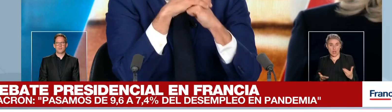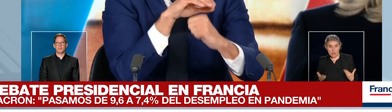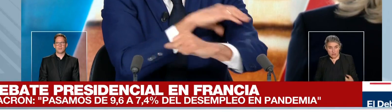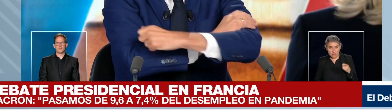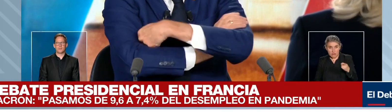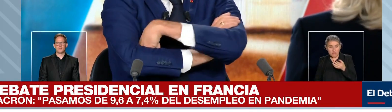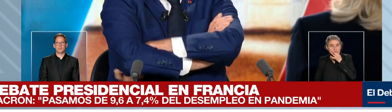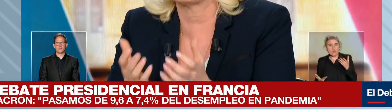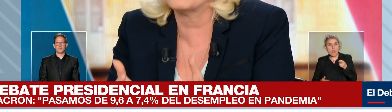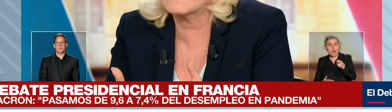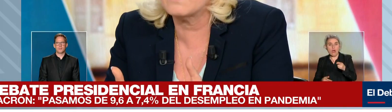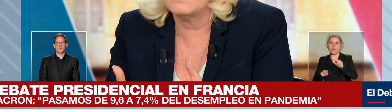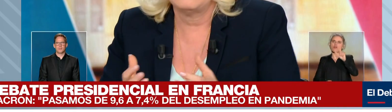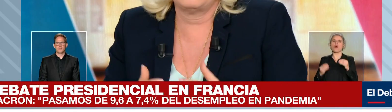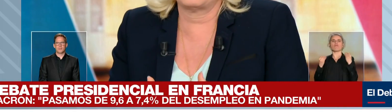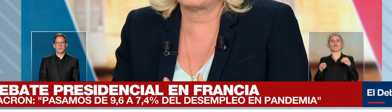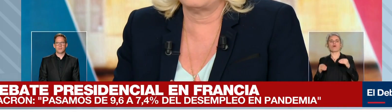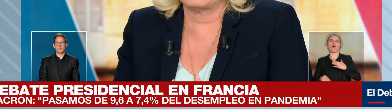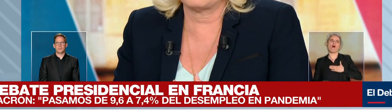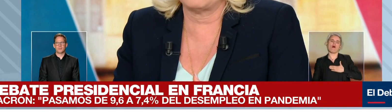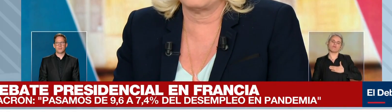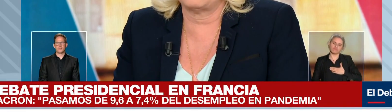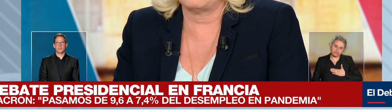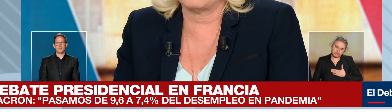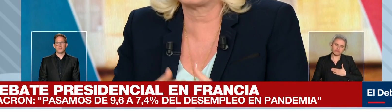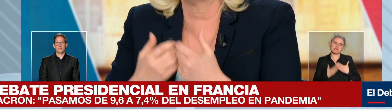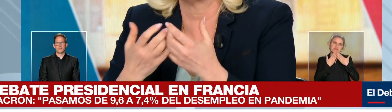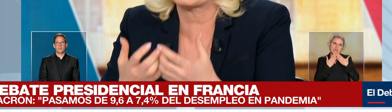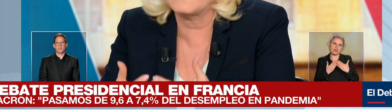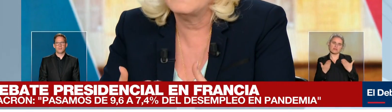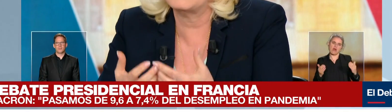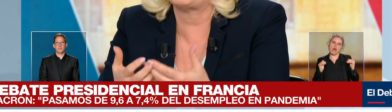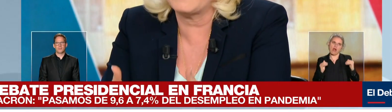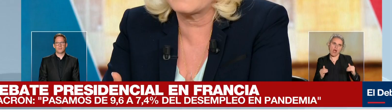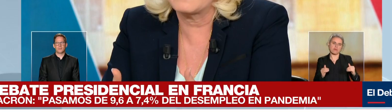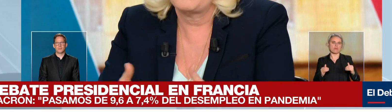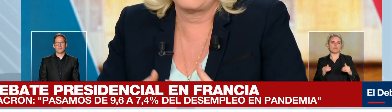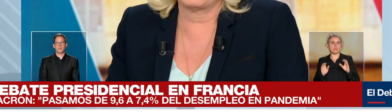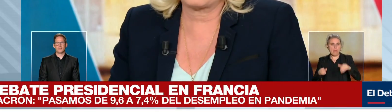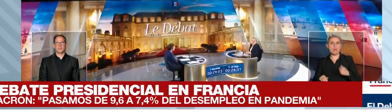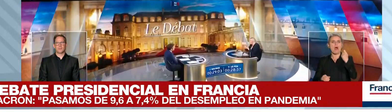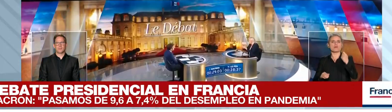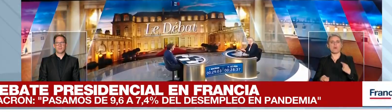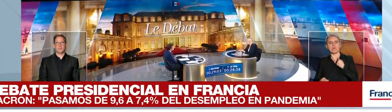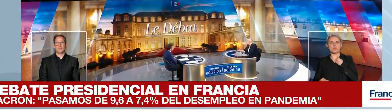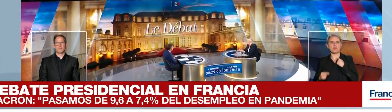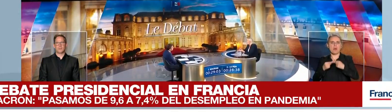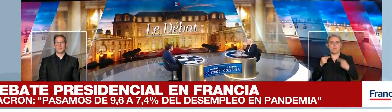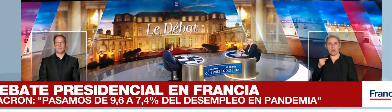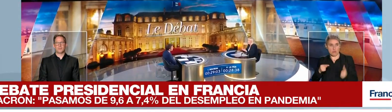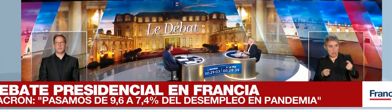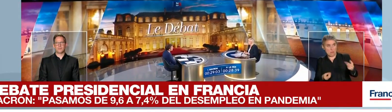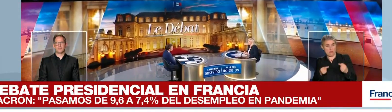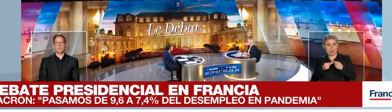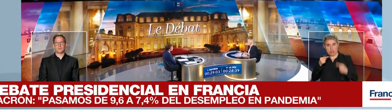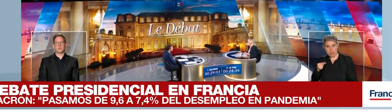explica que los comerciantes deberían agradecerle a usted por haberles compensado las pérdidas que usted